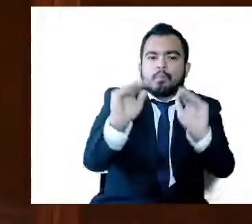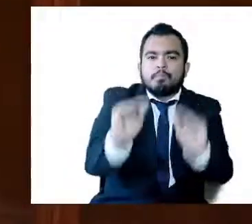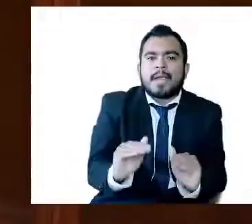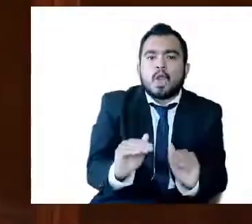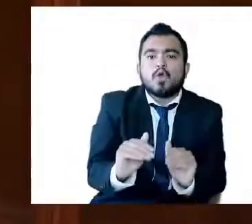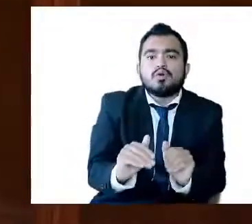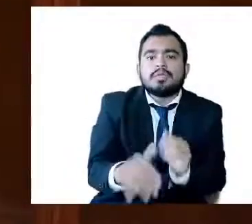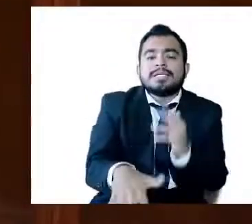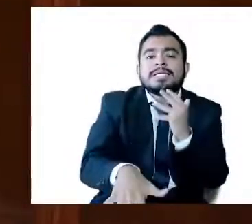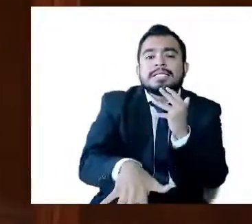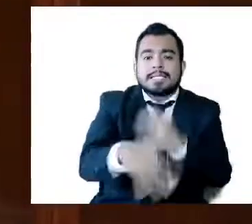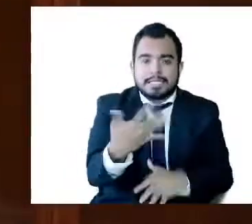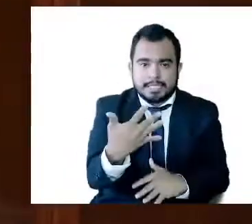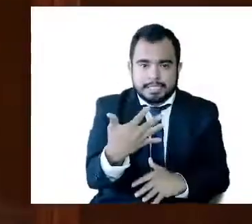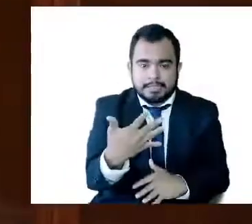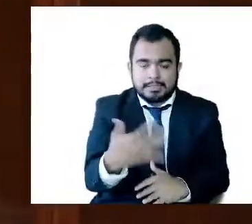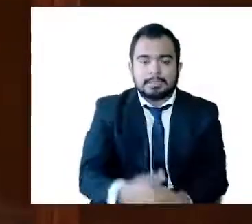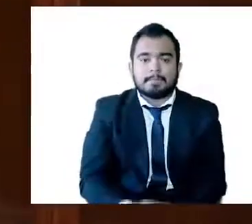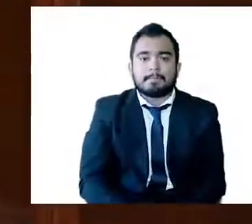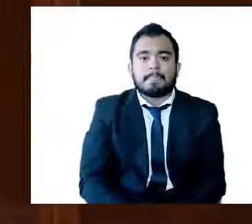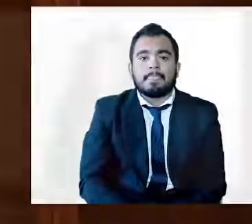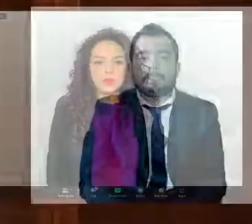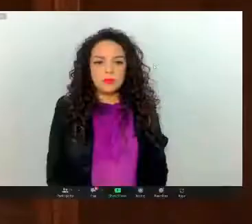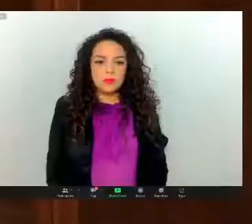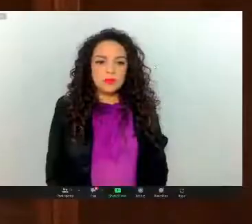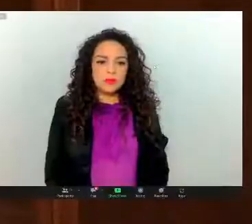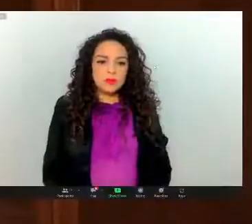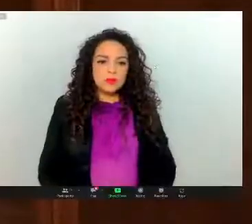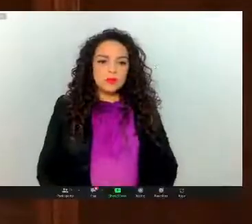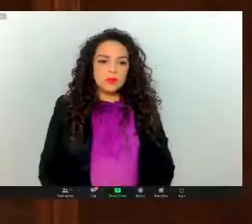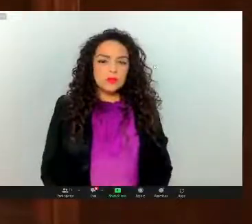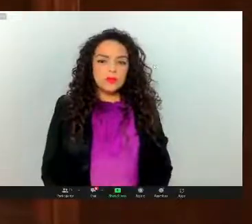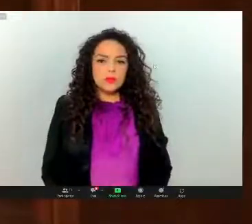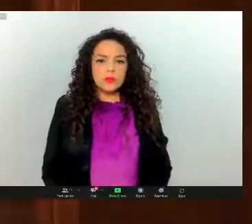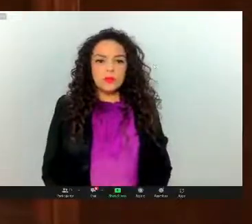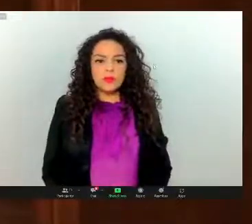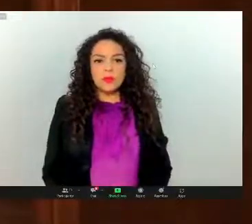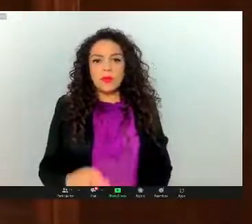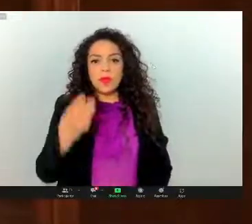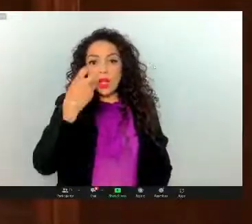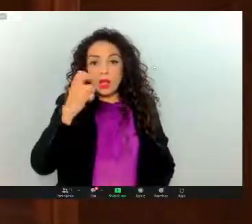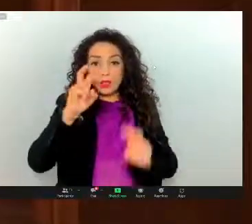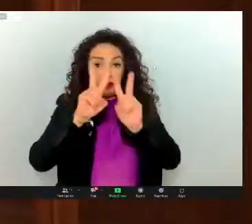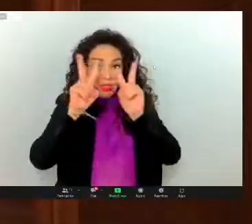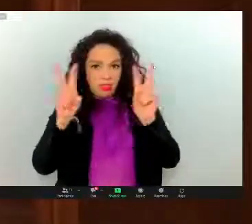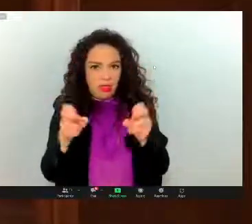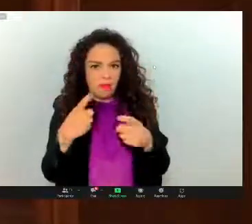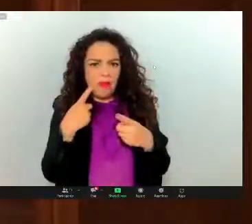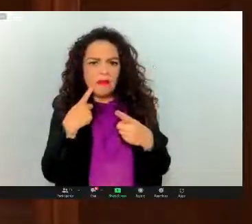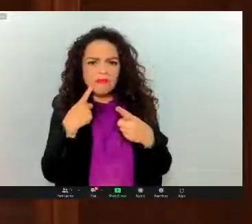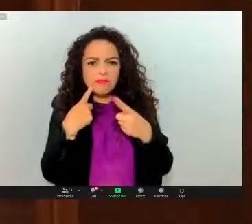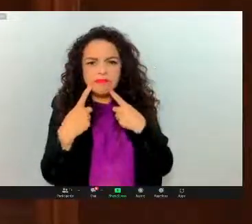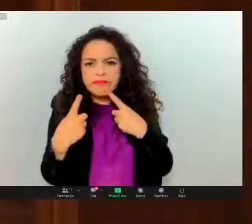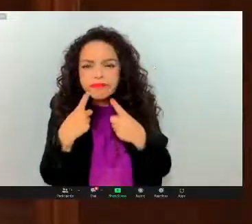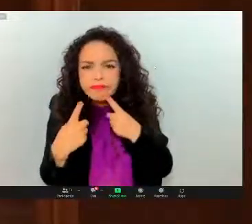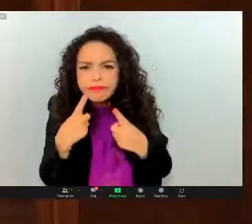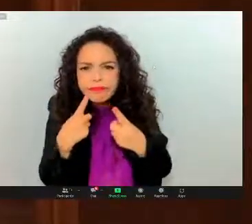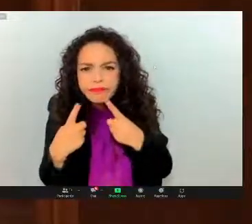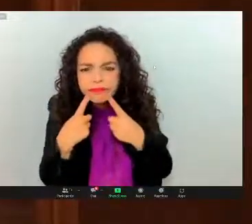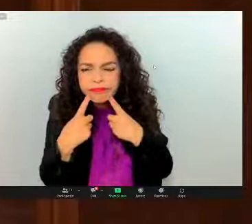Desde cuando discutíamos este tema, decíamos que necesitamos que los